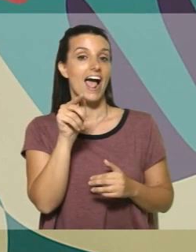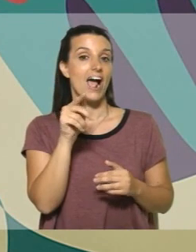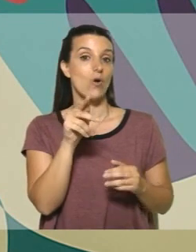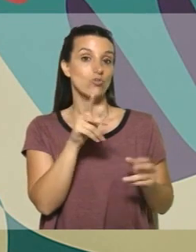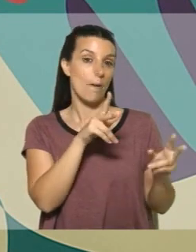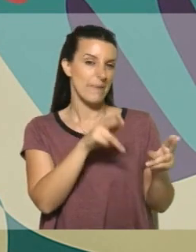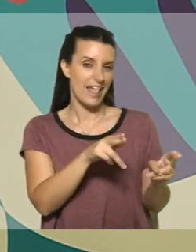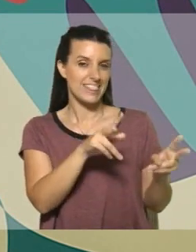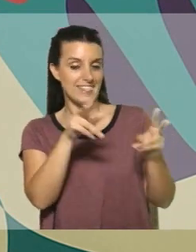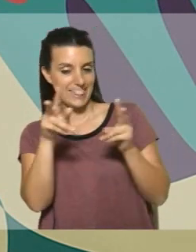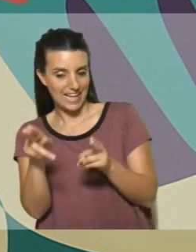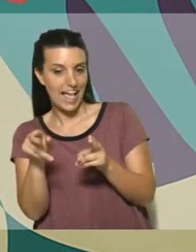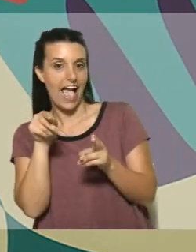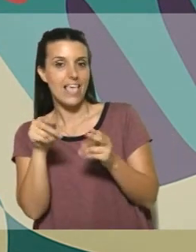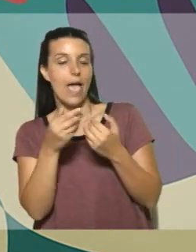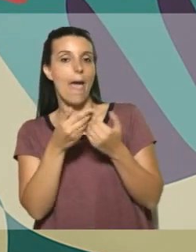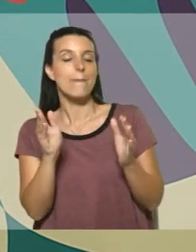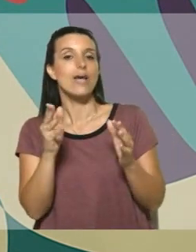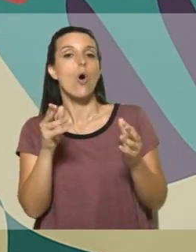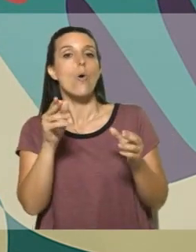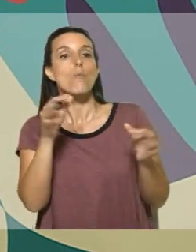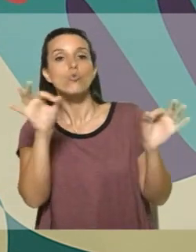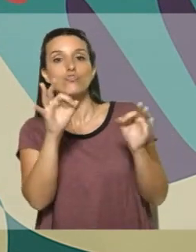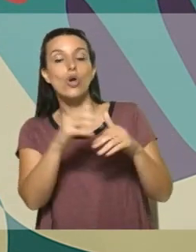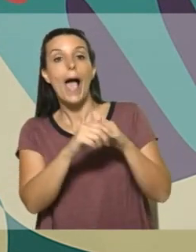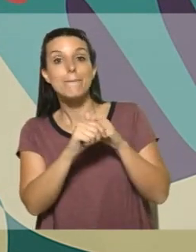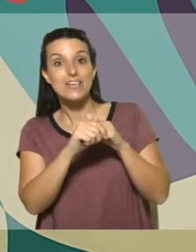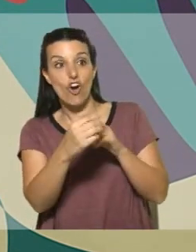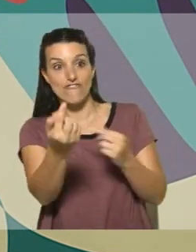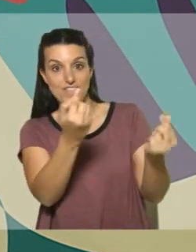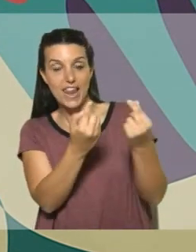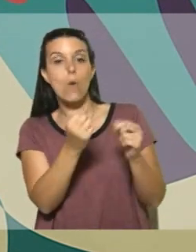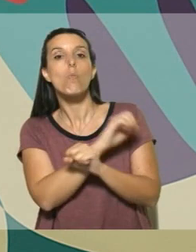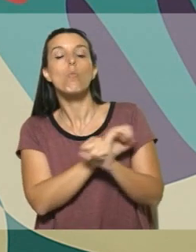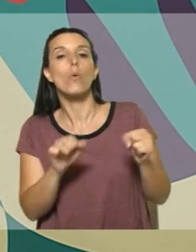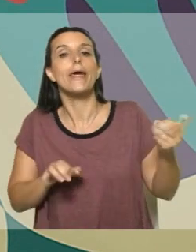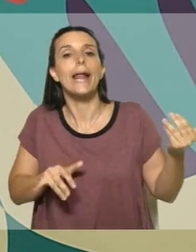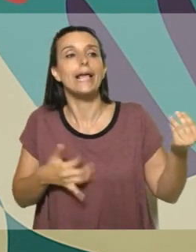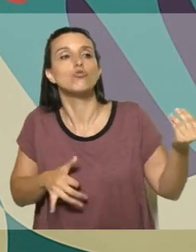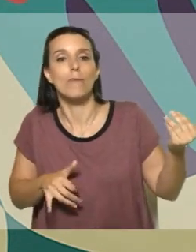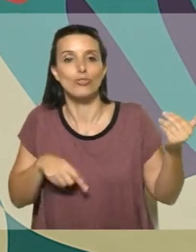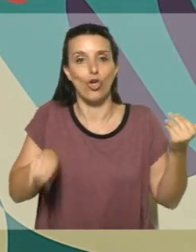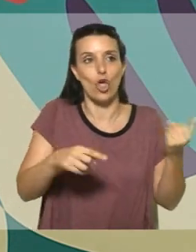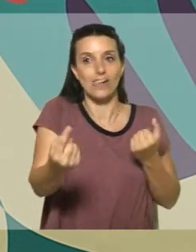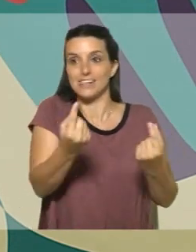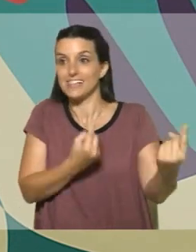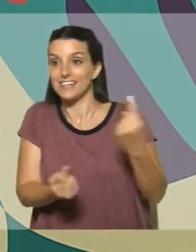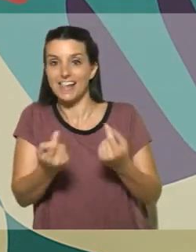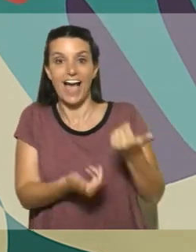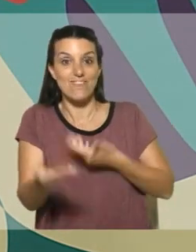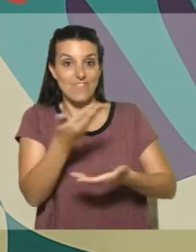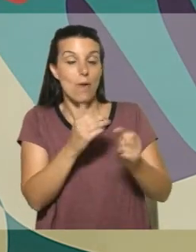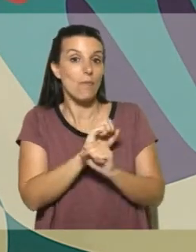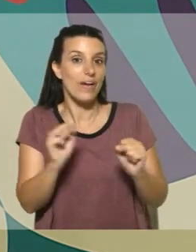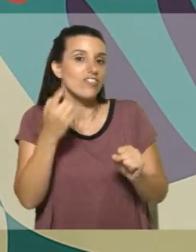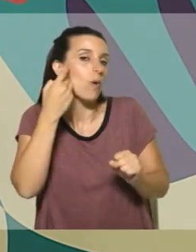show también se va a armar una especie de jam con todos los amigos músicos que van a caer, así que van a haber muchas cosas de improvisación de la noche que no se sabe mucho